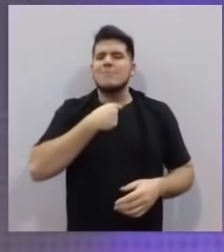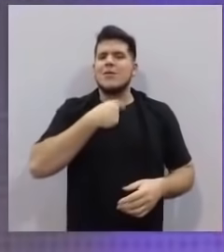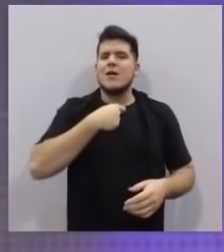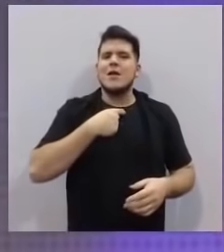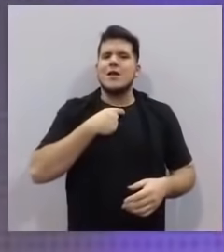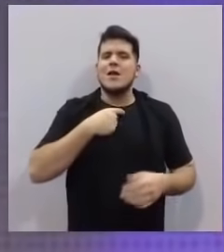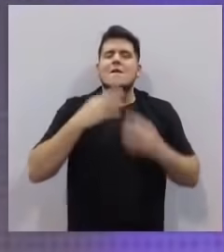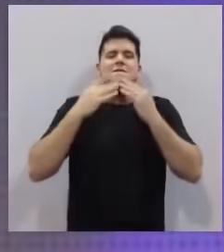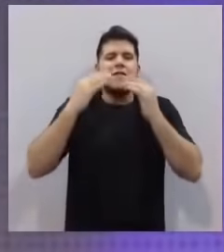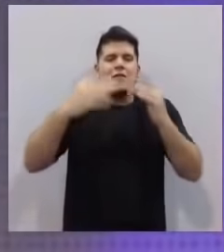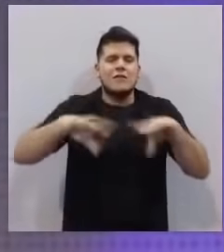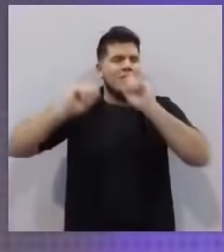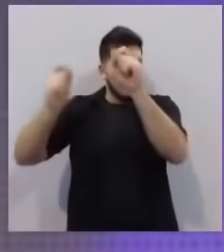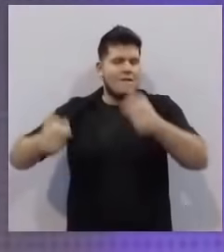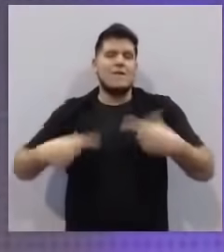disfrútelo